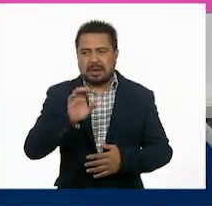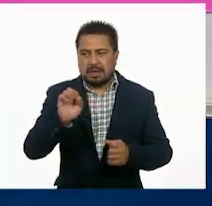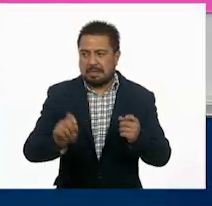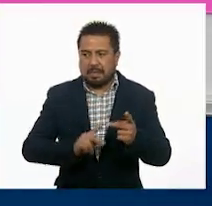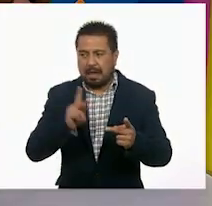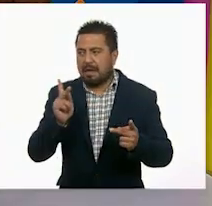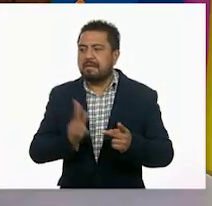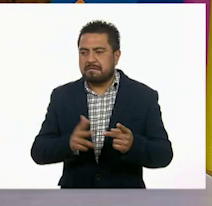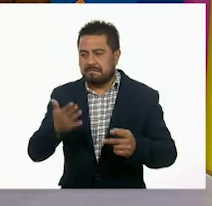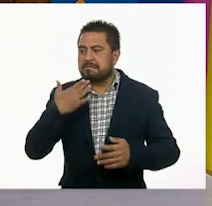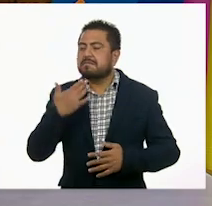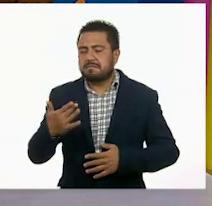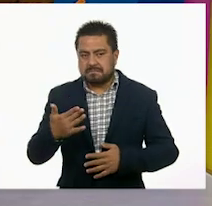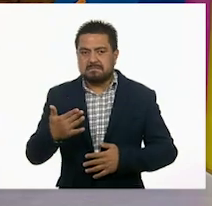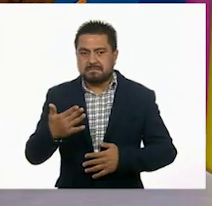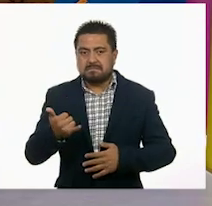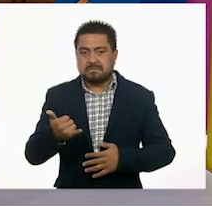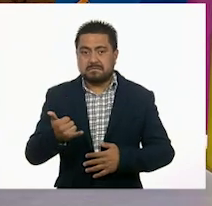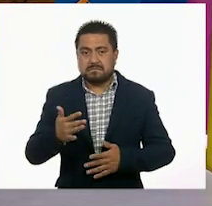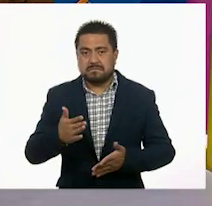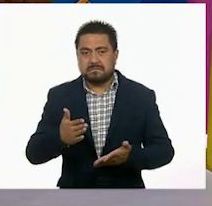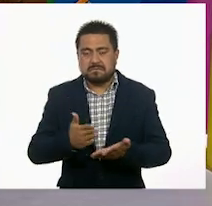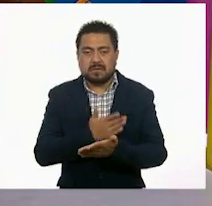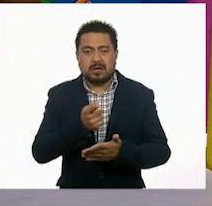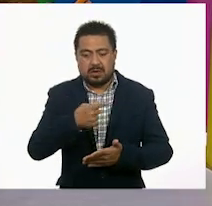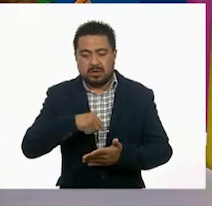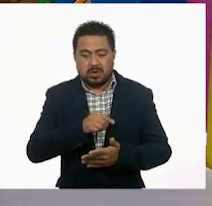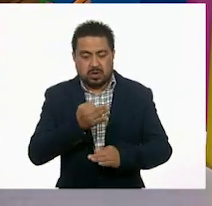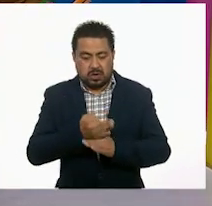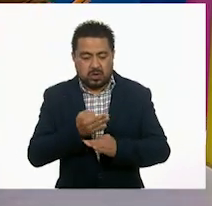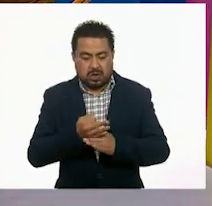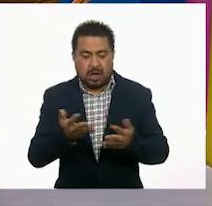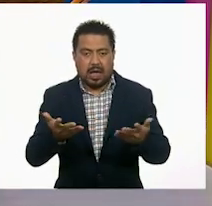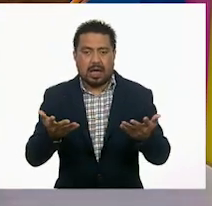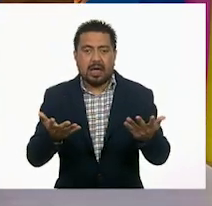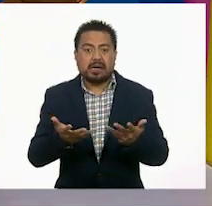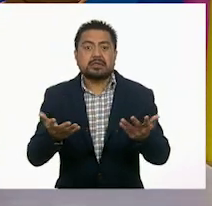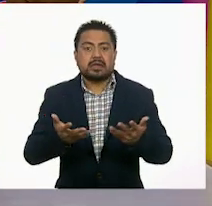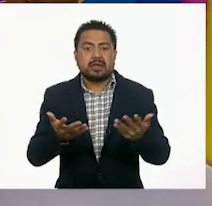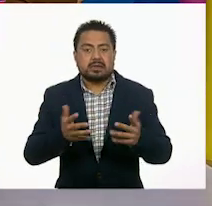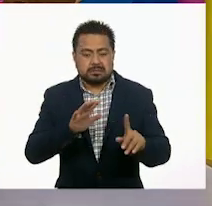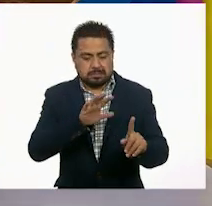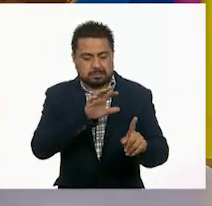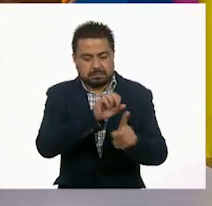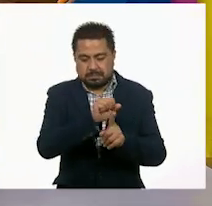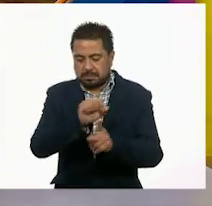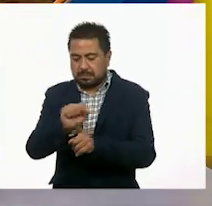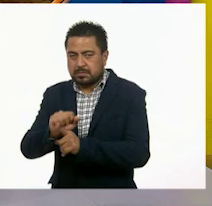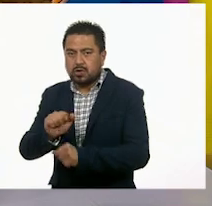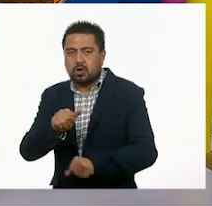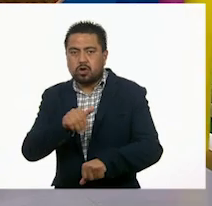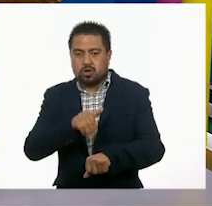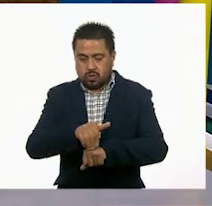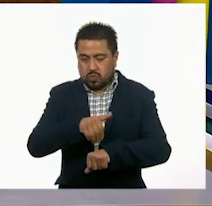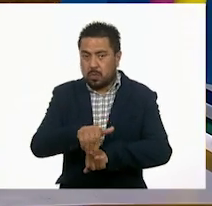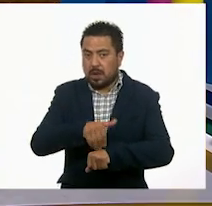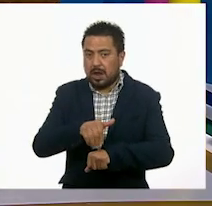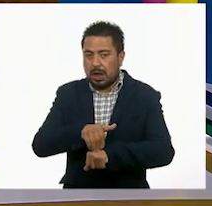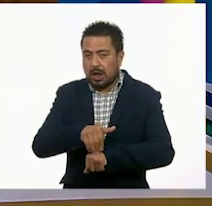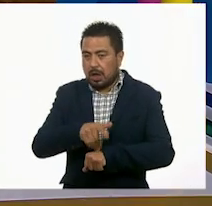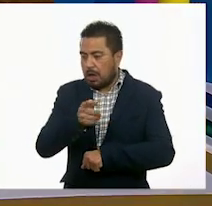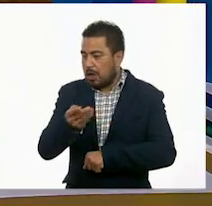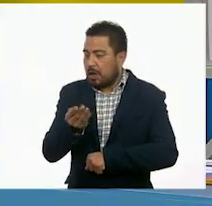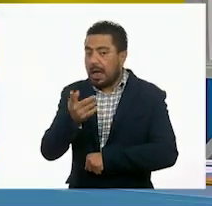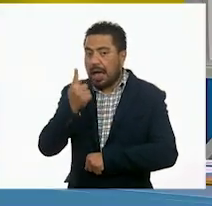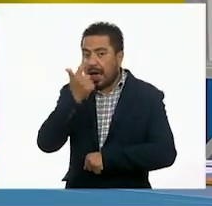Perfecto. Y hacemos una ubicación de los números naturales. Y para